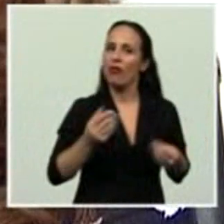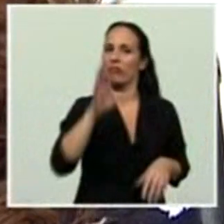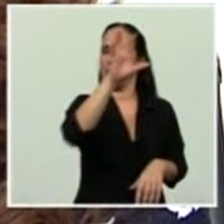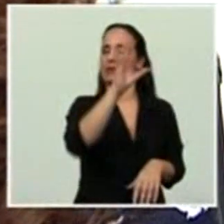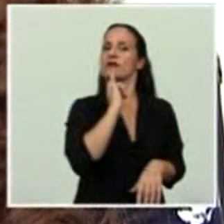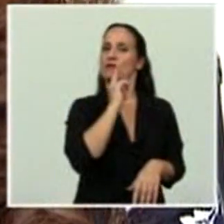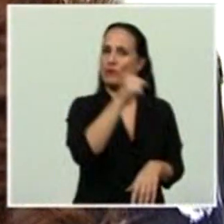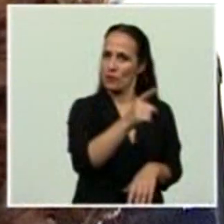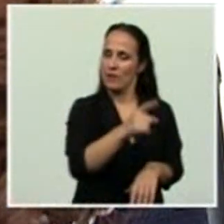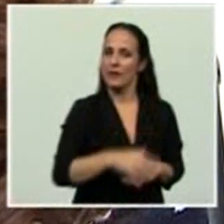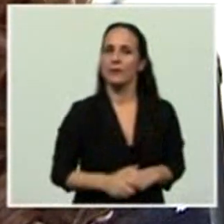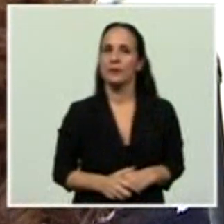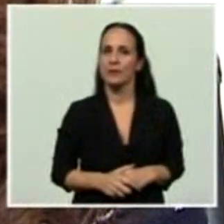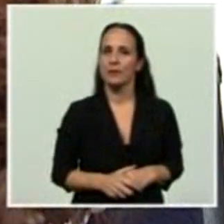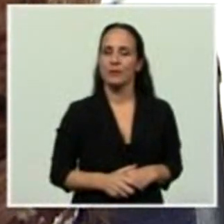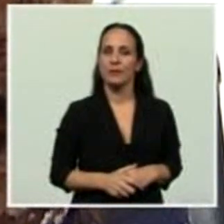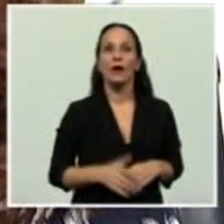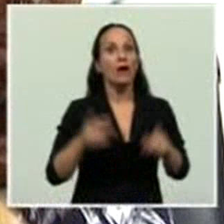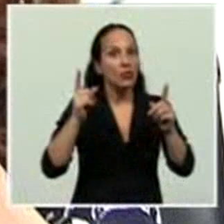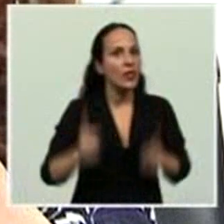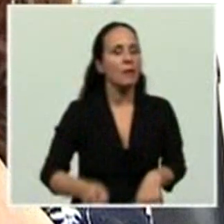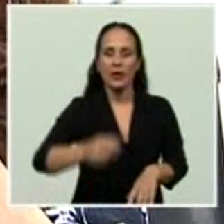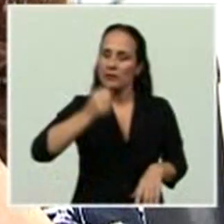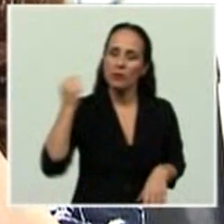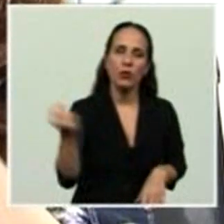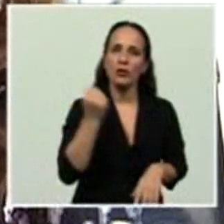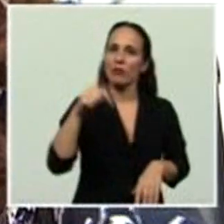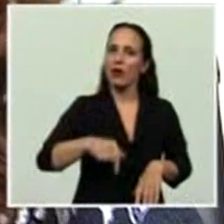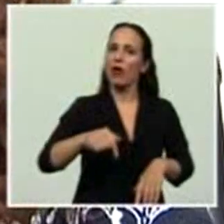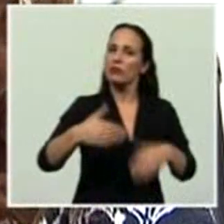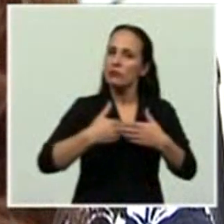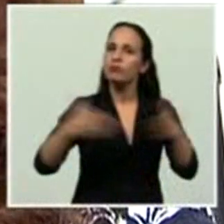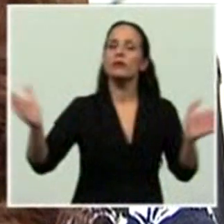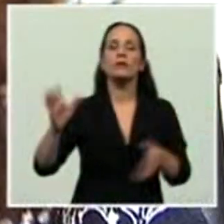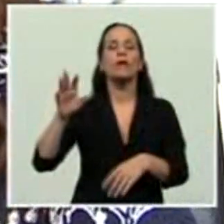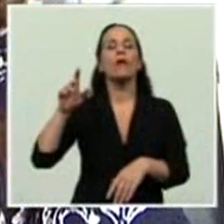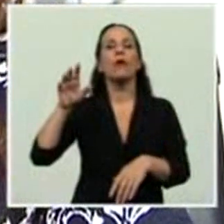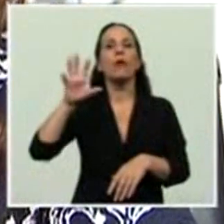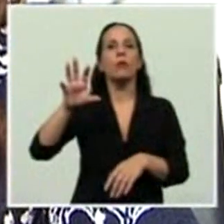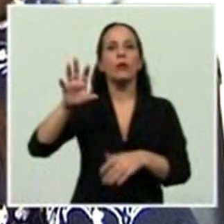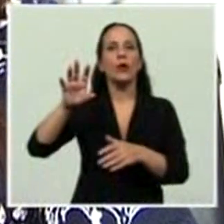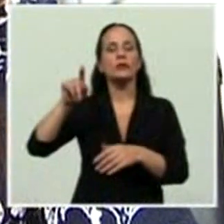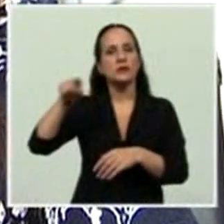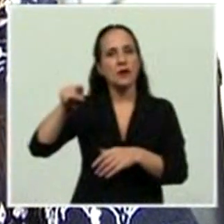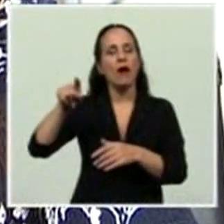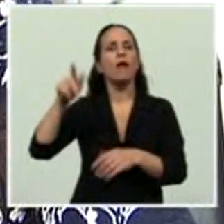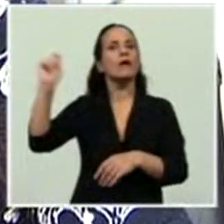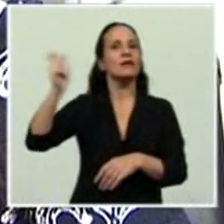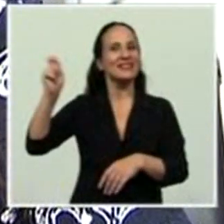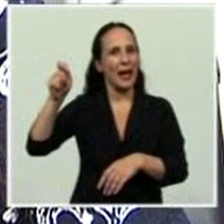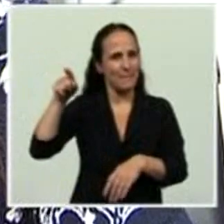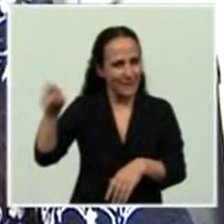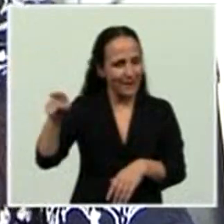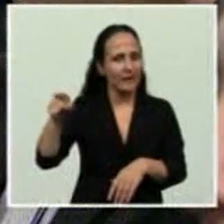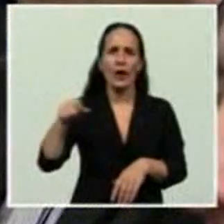tucumán también muy importante la inauguración que hoy hemos hecho en campana provincia de sarate una cosa Con la cual me quiero